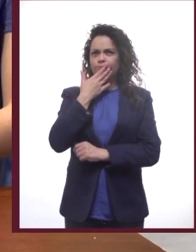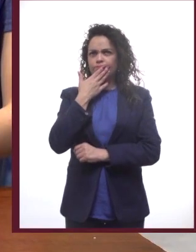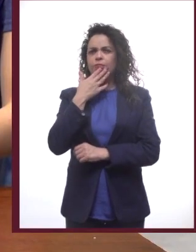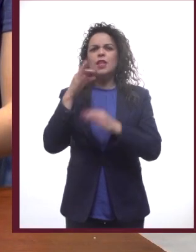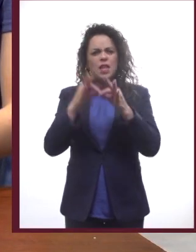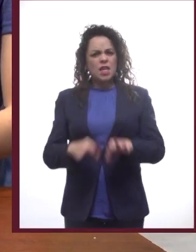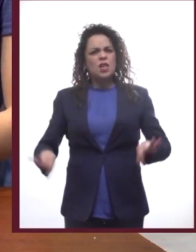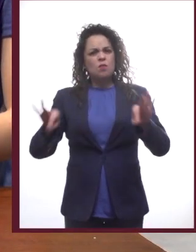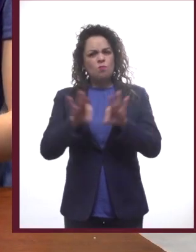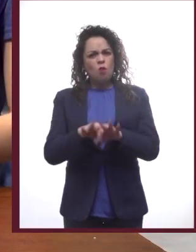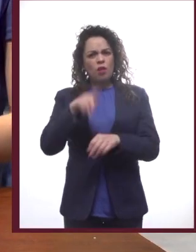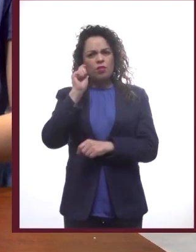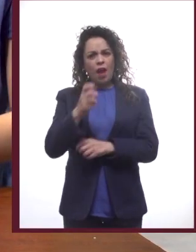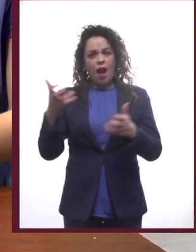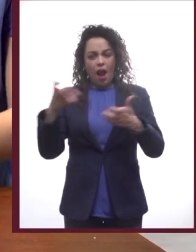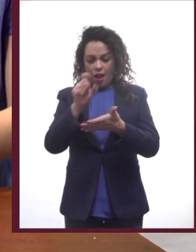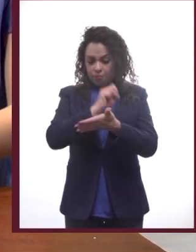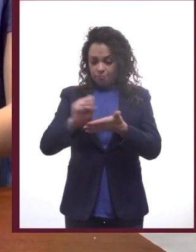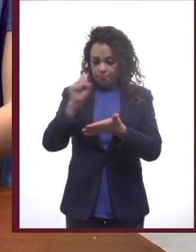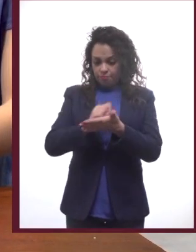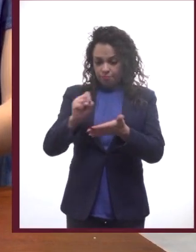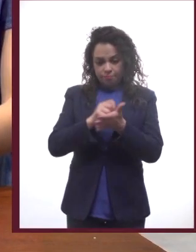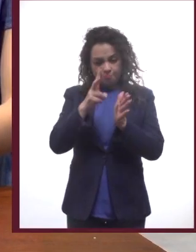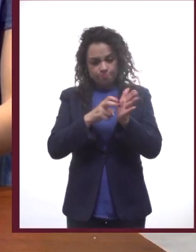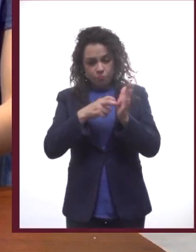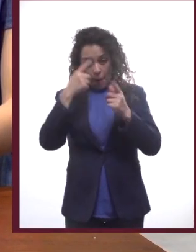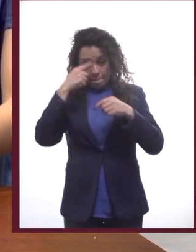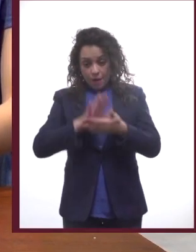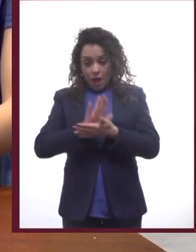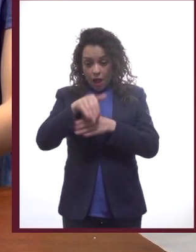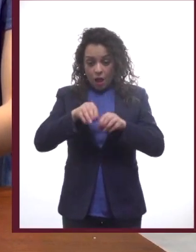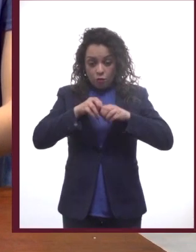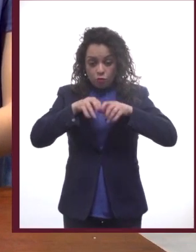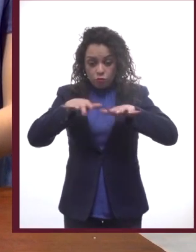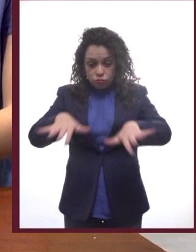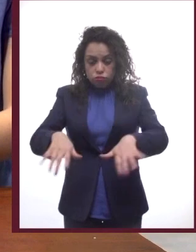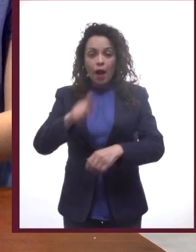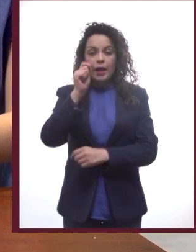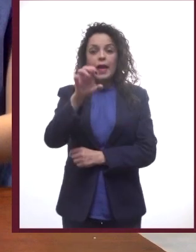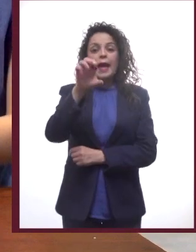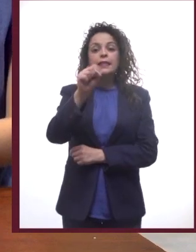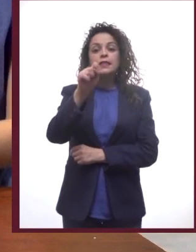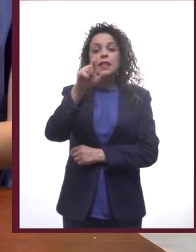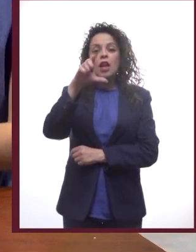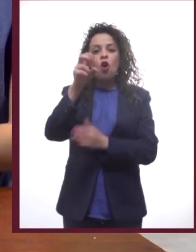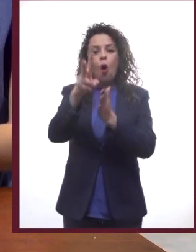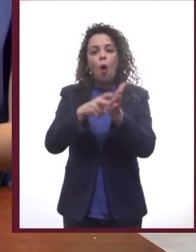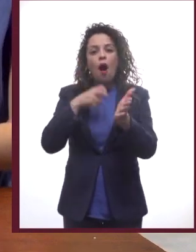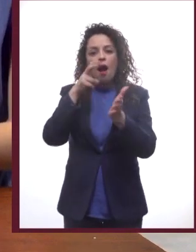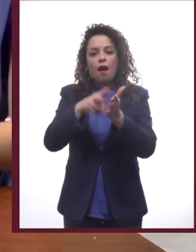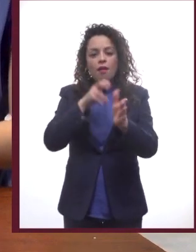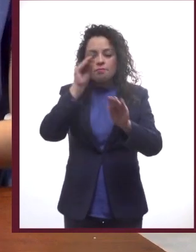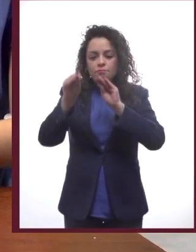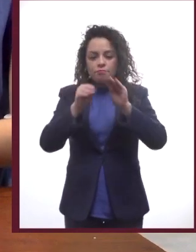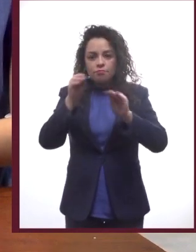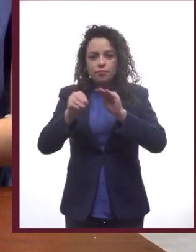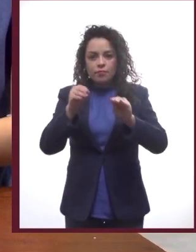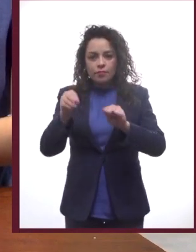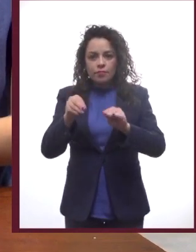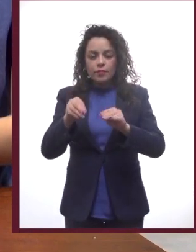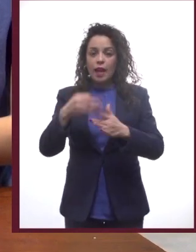Una parte importante de la edición de textos para publicación es la corrección de estilo. Con ella se corrigen